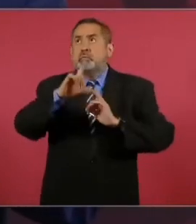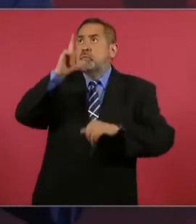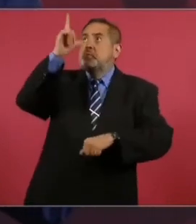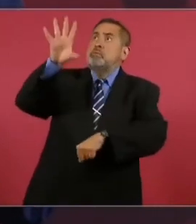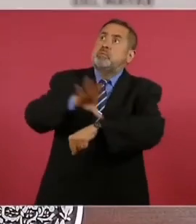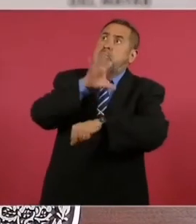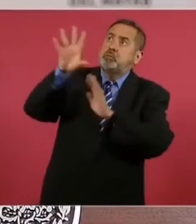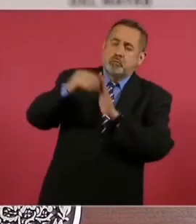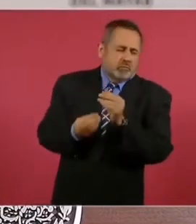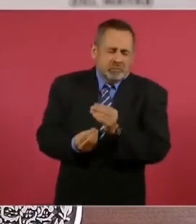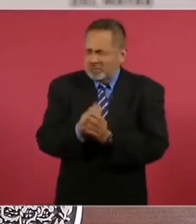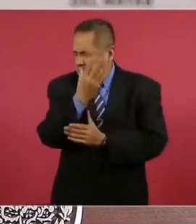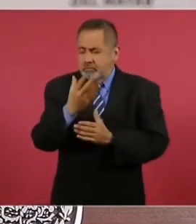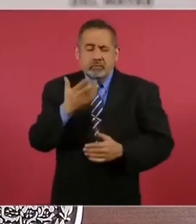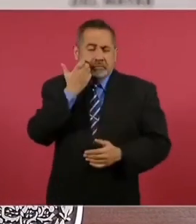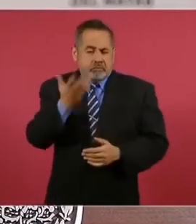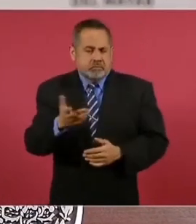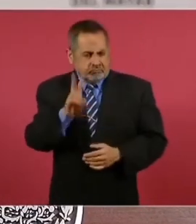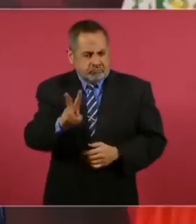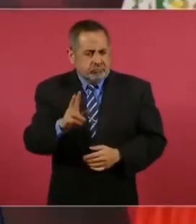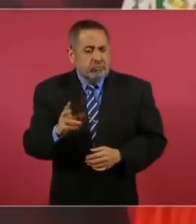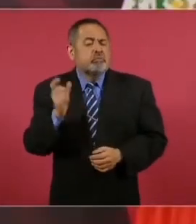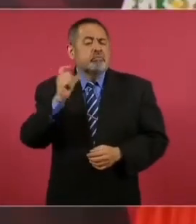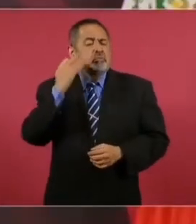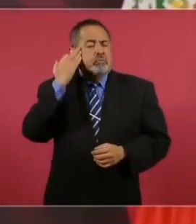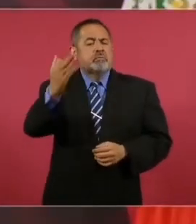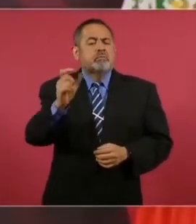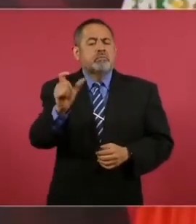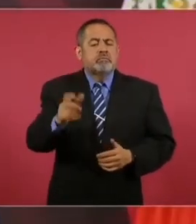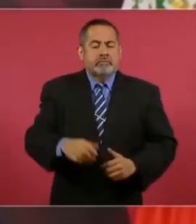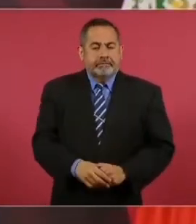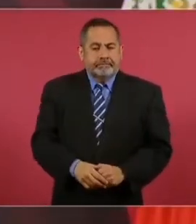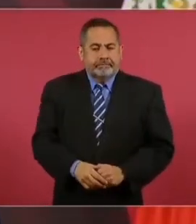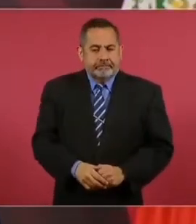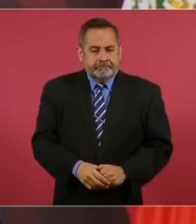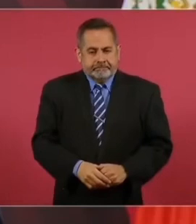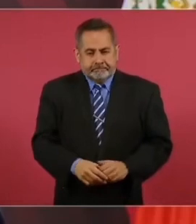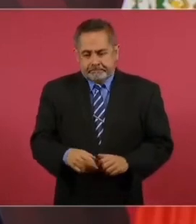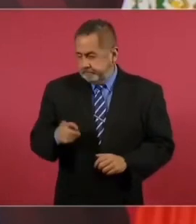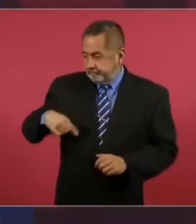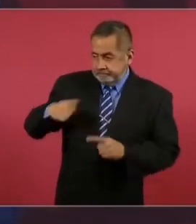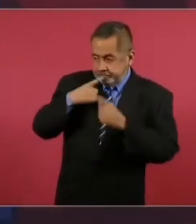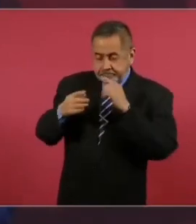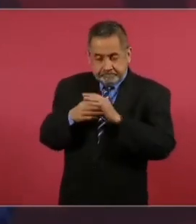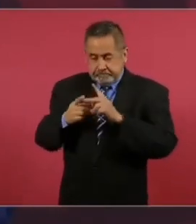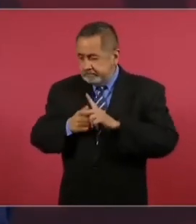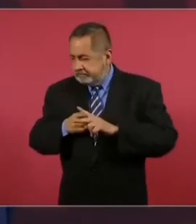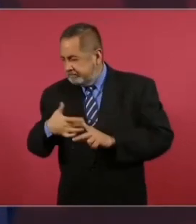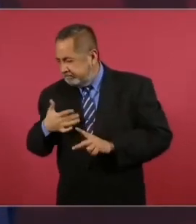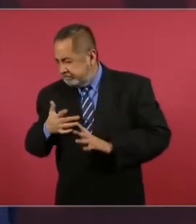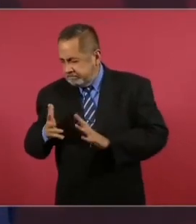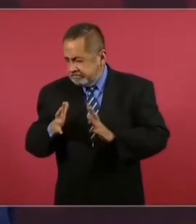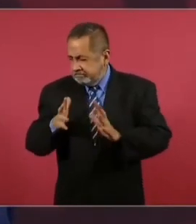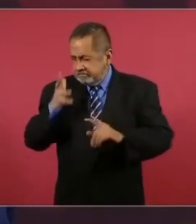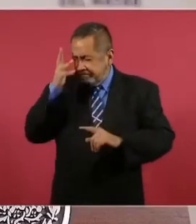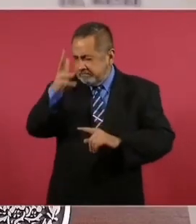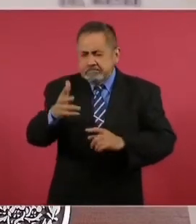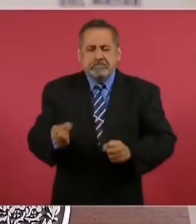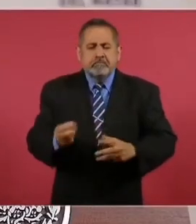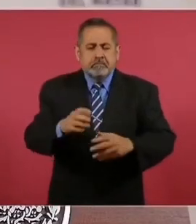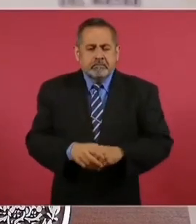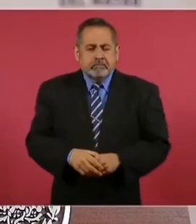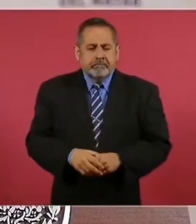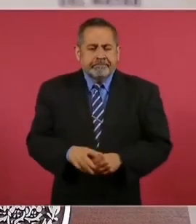energética la deseo según mis pronósticos